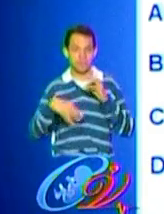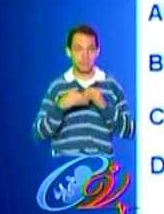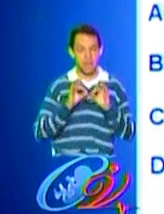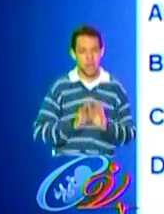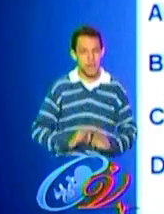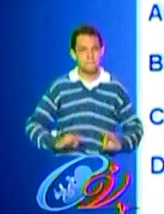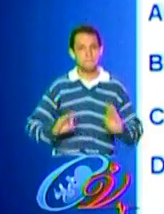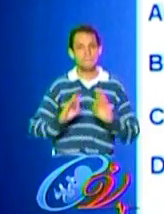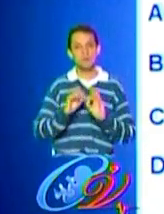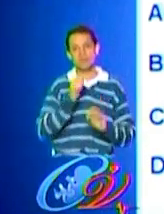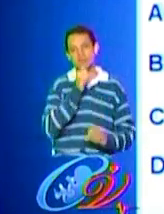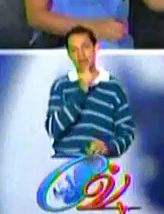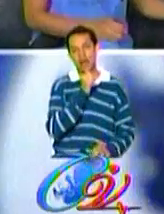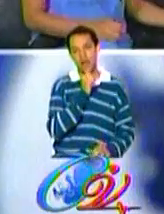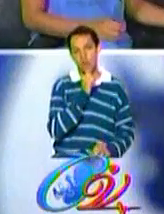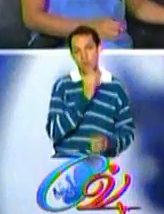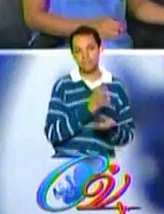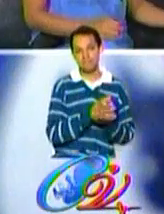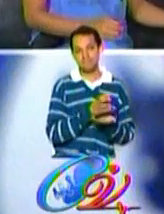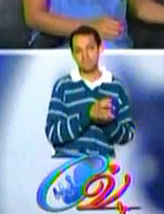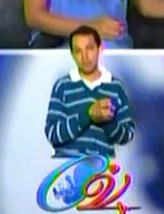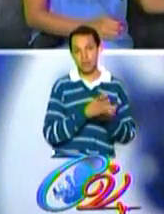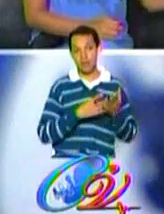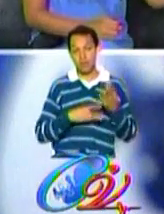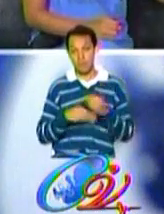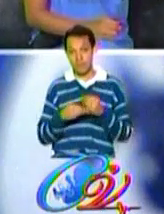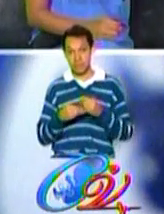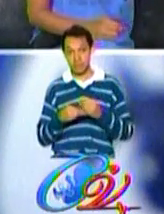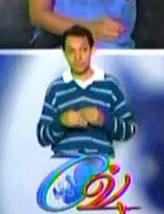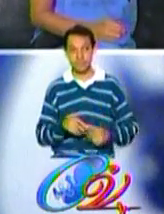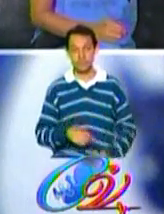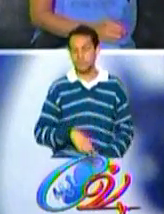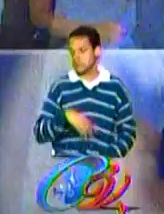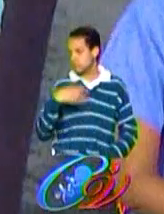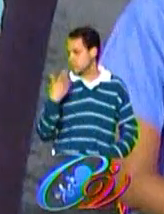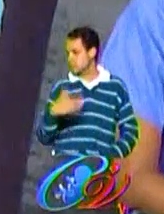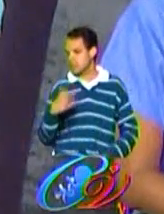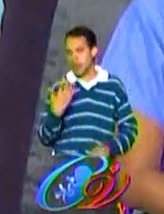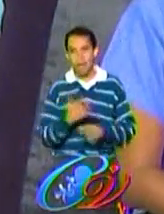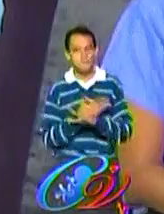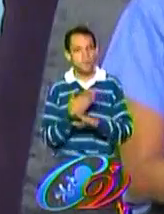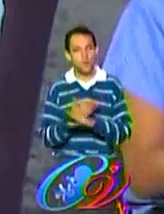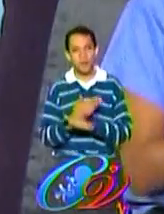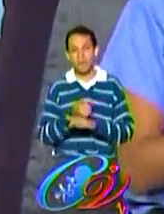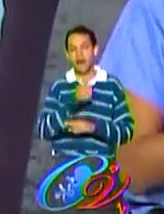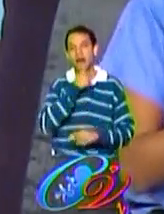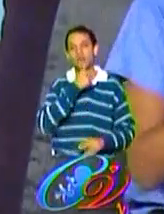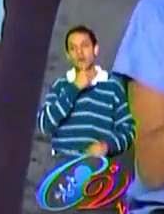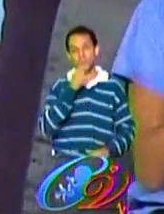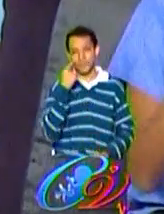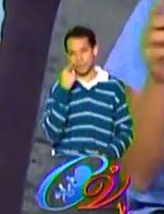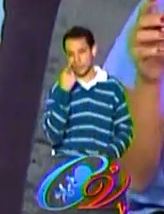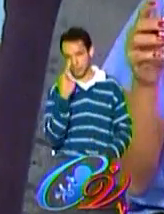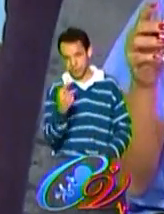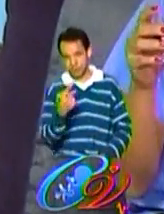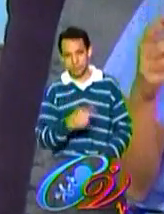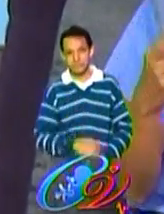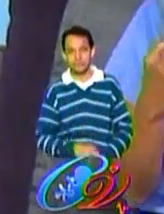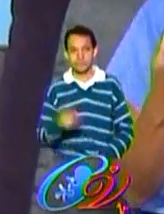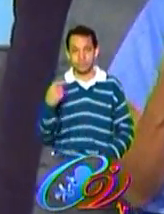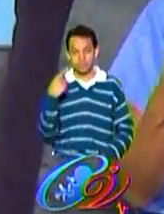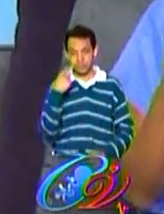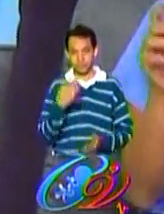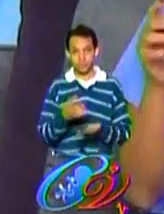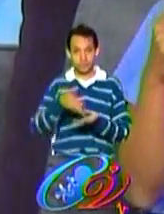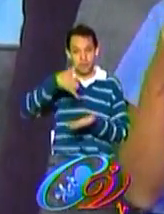agua. Acá les quiero mostrar uno de los mayores problemas del agua. Este